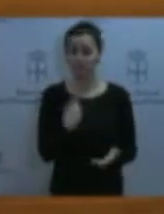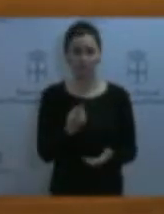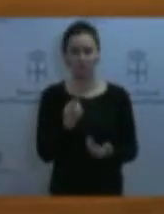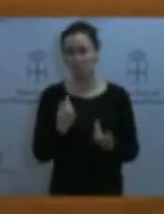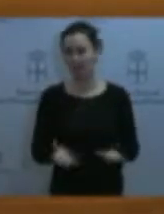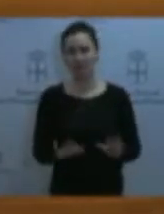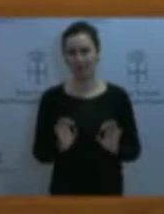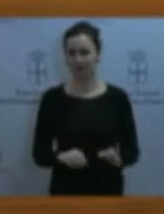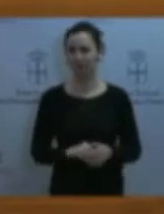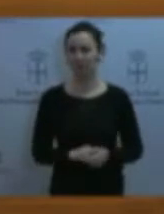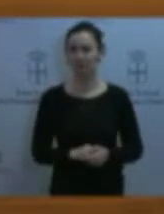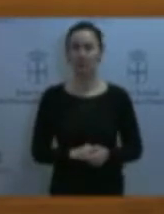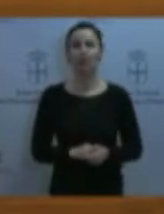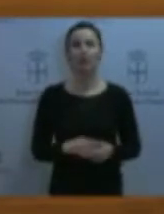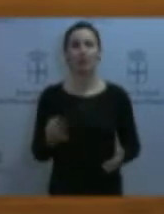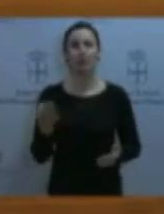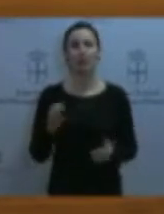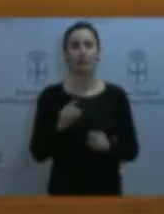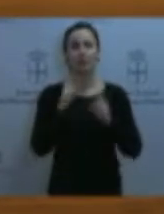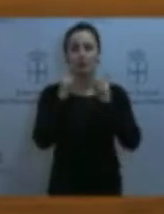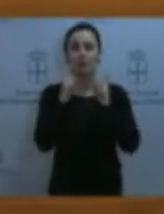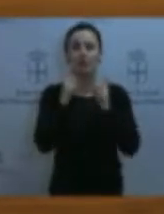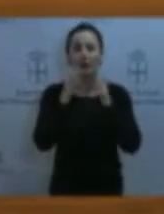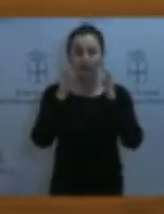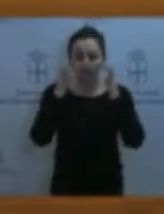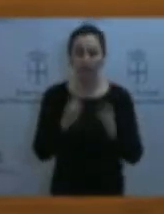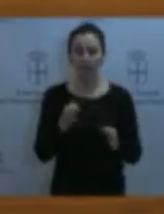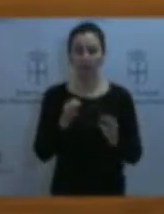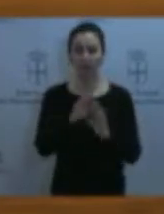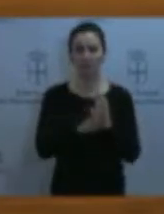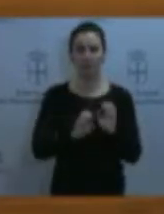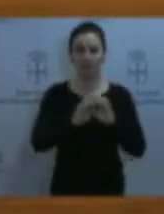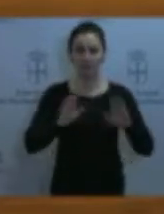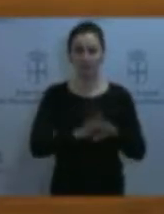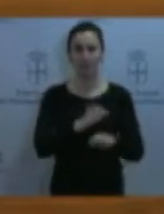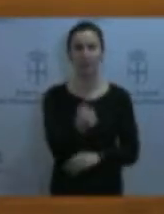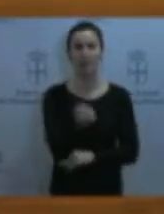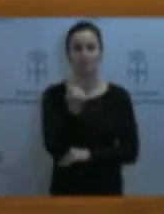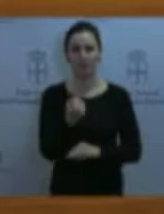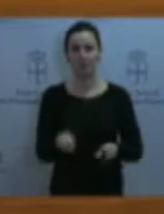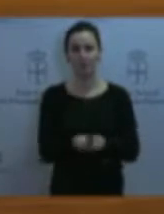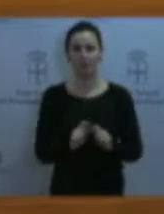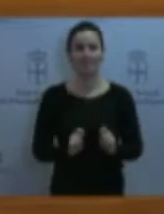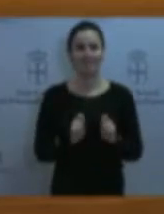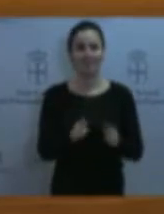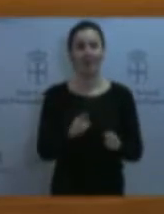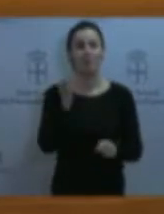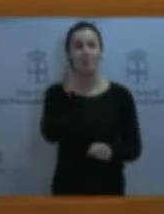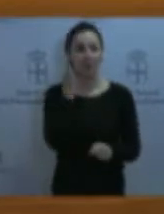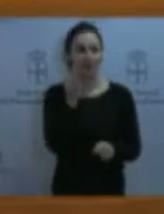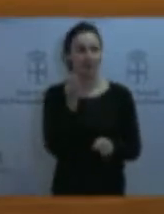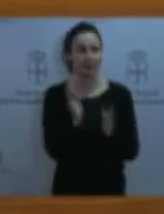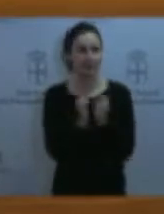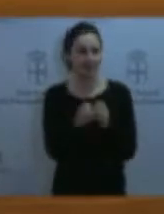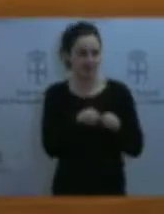afrontar esta realidad con medidas claras de apoyo para hacer atractivo para las mujeres vivir en los pueblos y aldeas asturianas y para trabajar